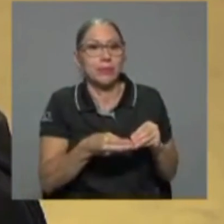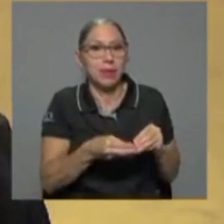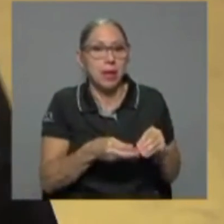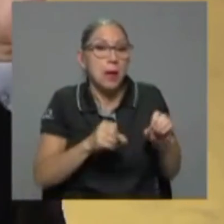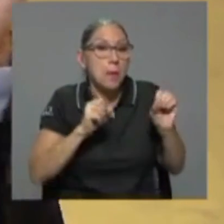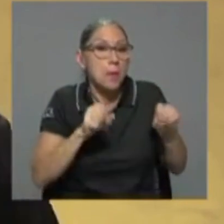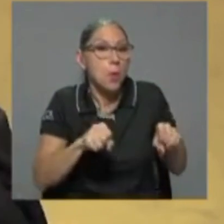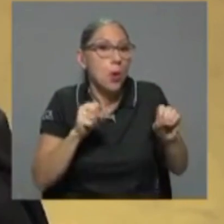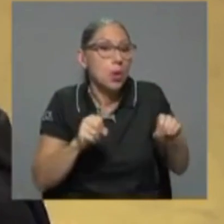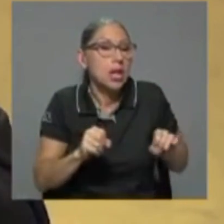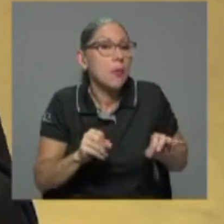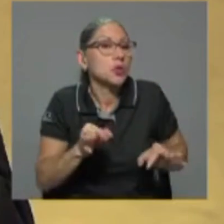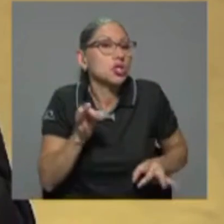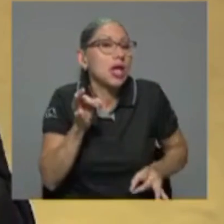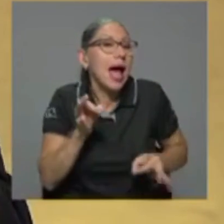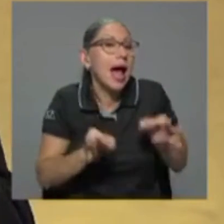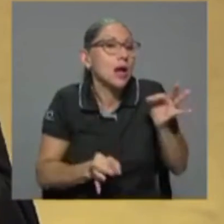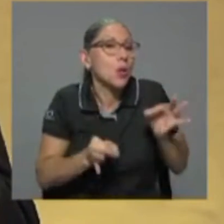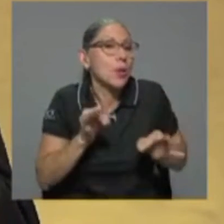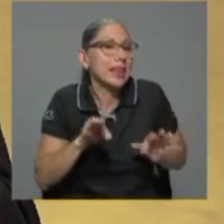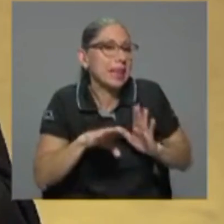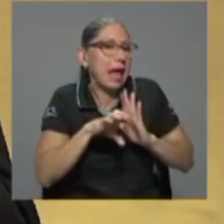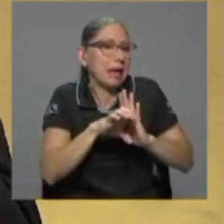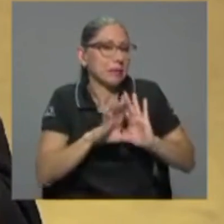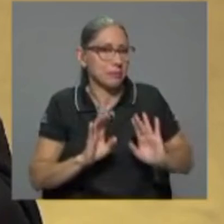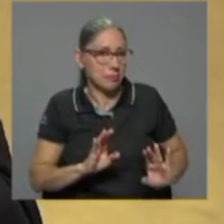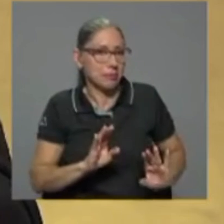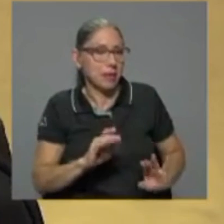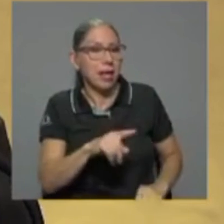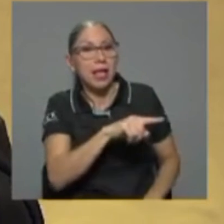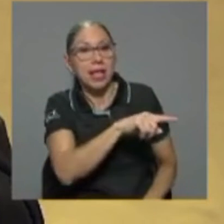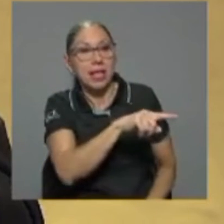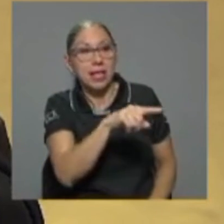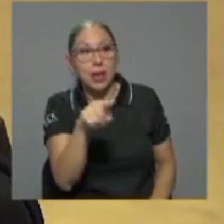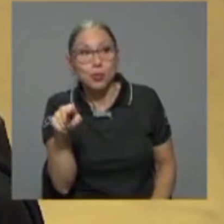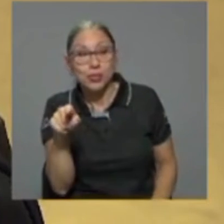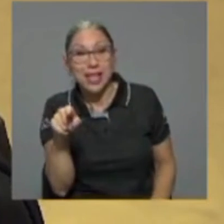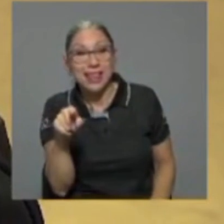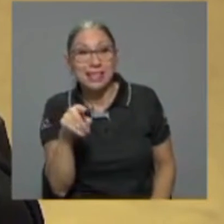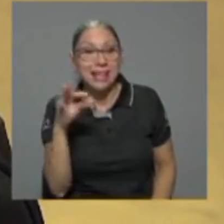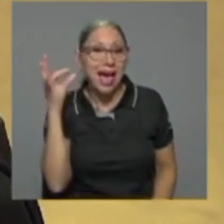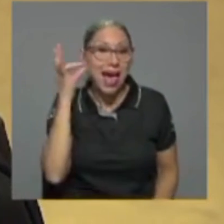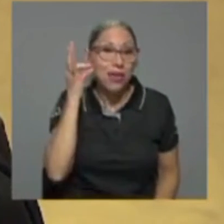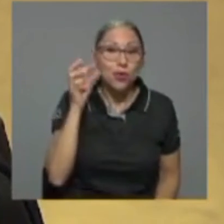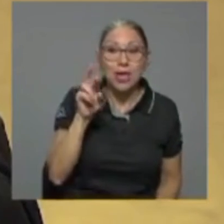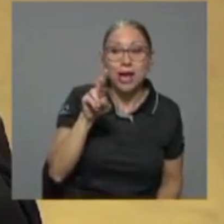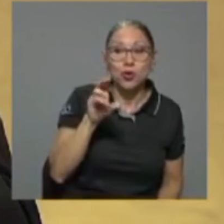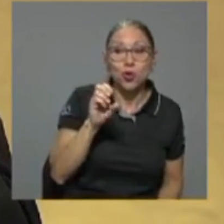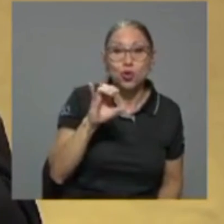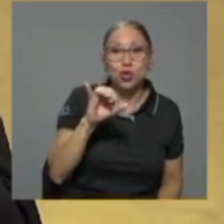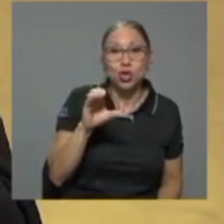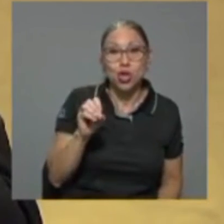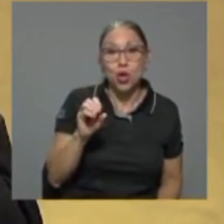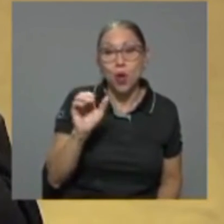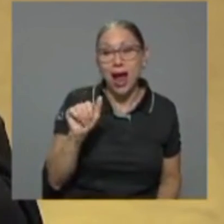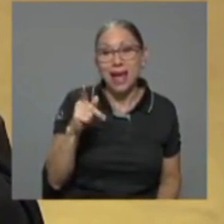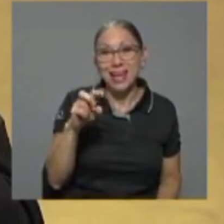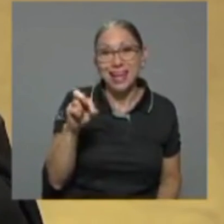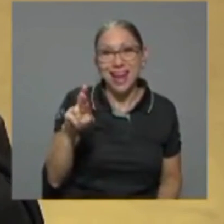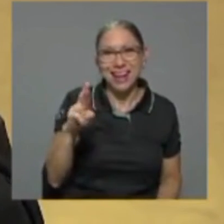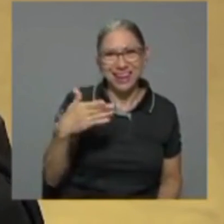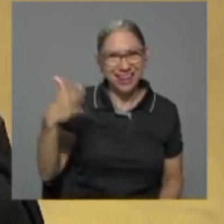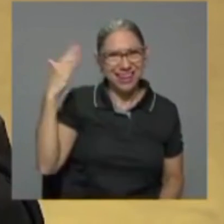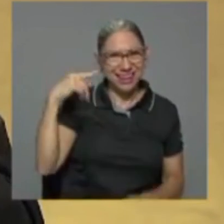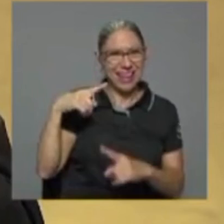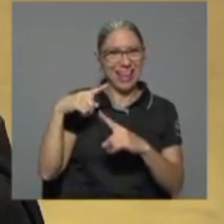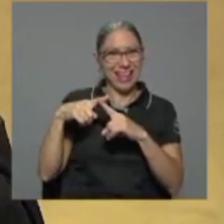argumentar que a doña Rocío ustedes, a doña Rocío Aguilar, ustedes le explicaron